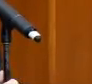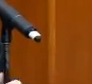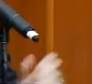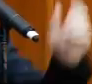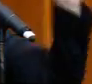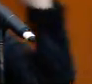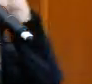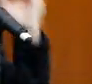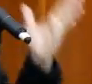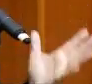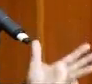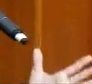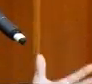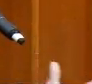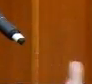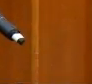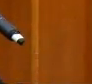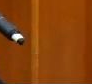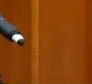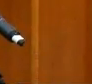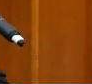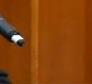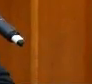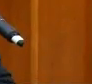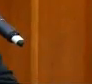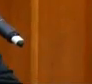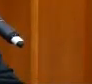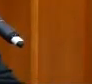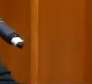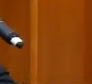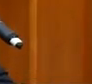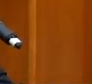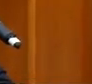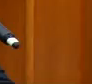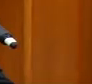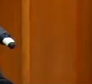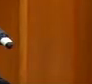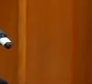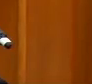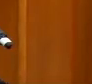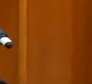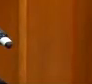atención y que me mires con